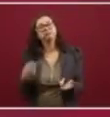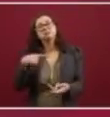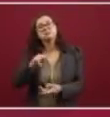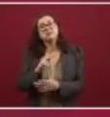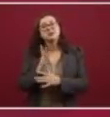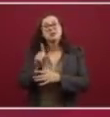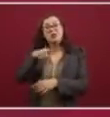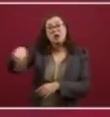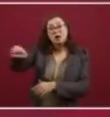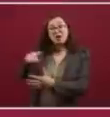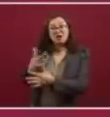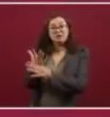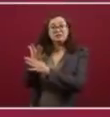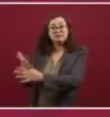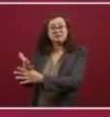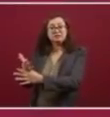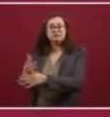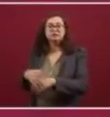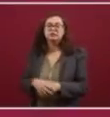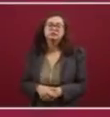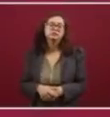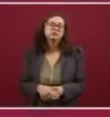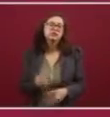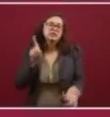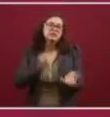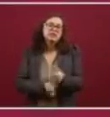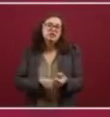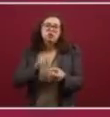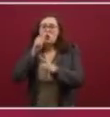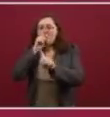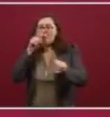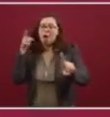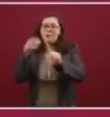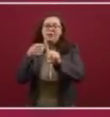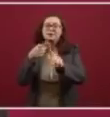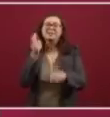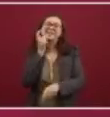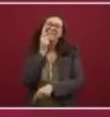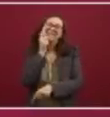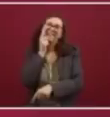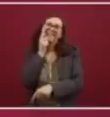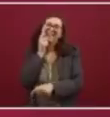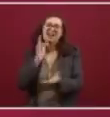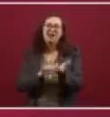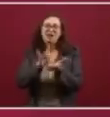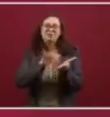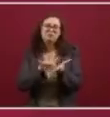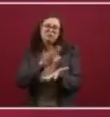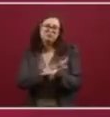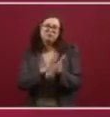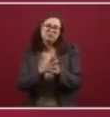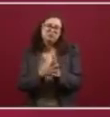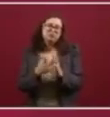esto tiene un propósito político electoral y que va a significar